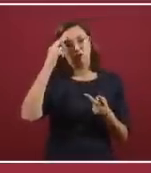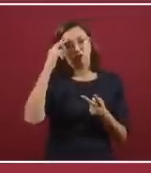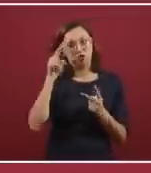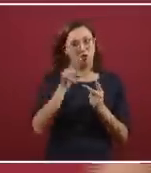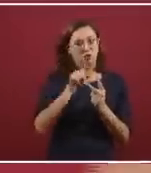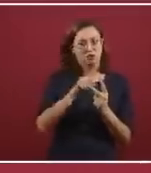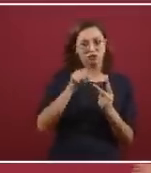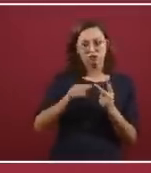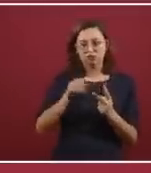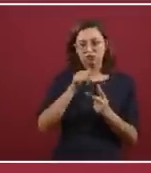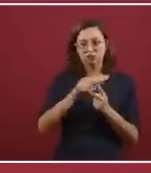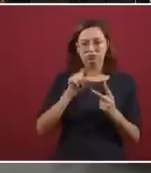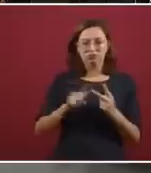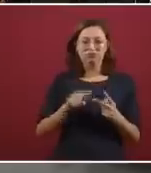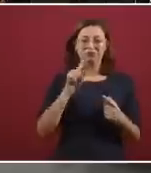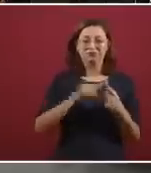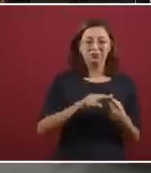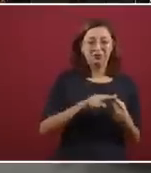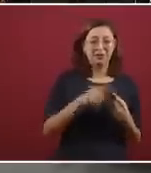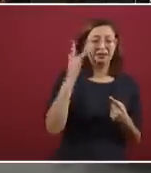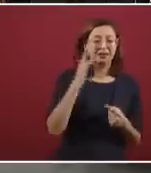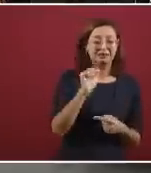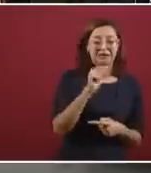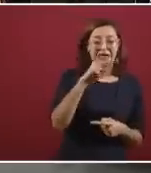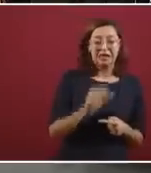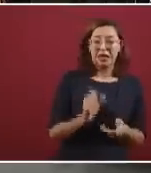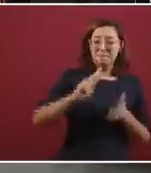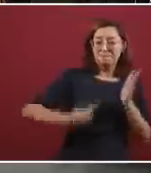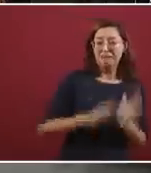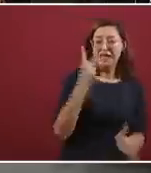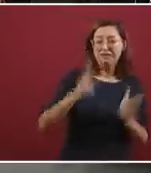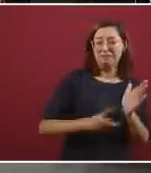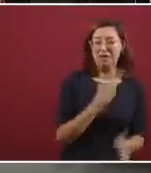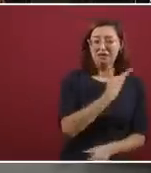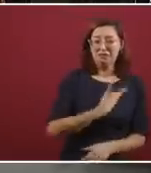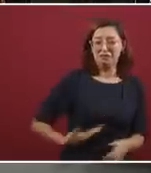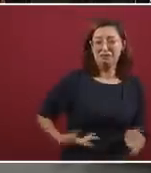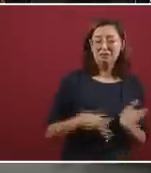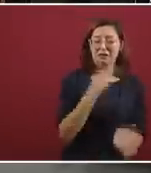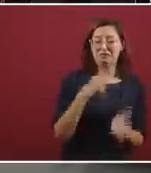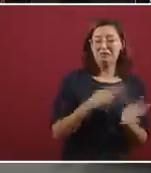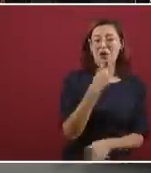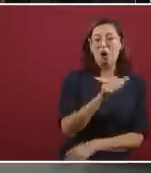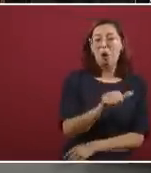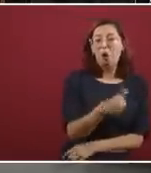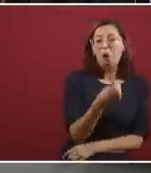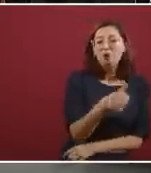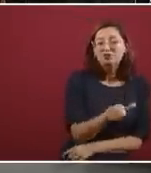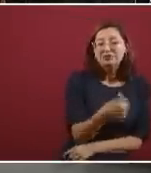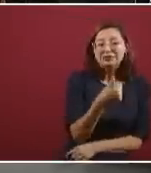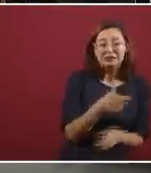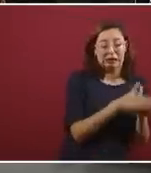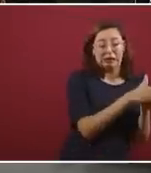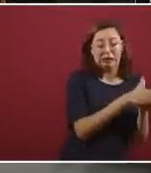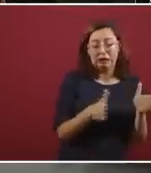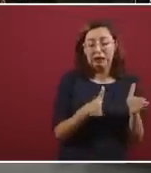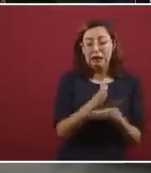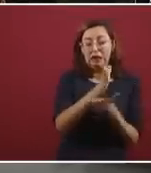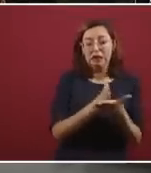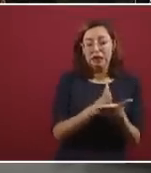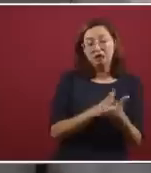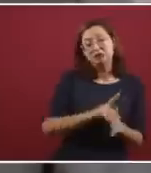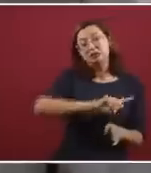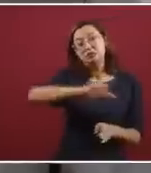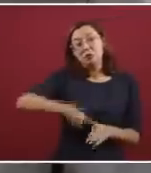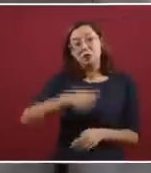santana 11 veces presidente de la primera mitad del siglo y porfirio díaz 34